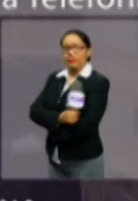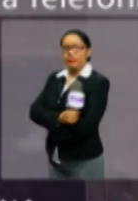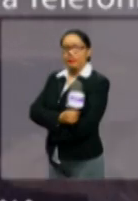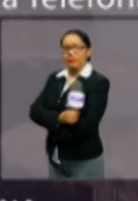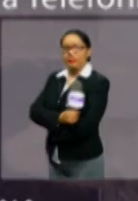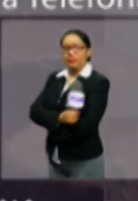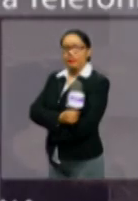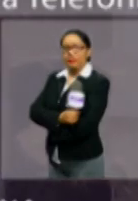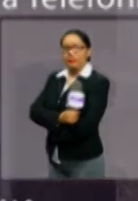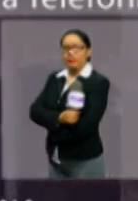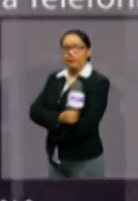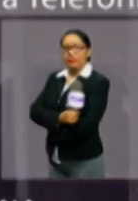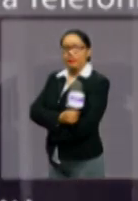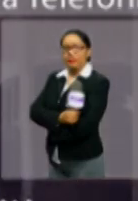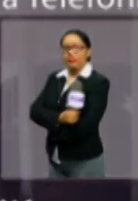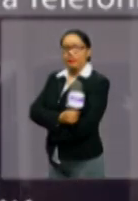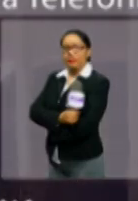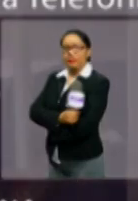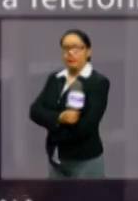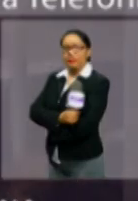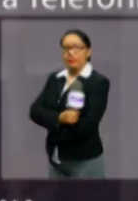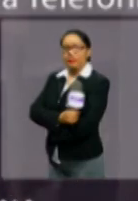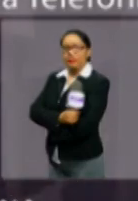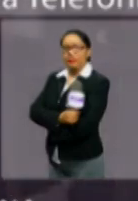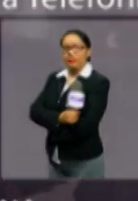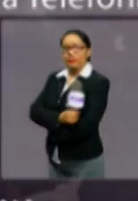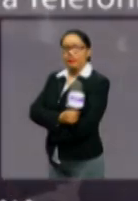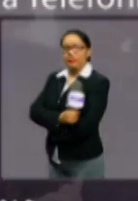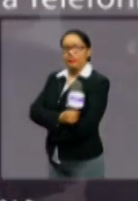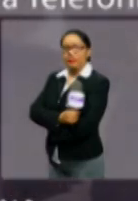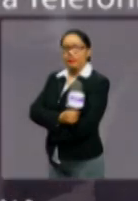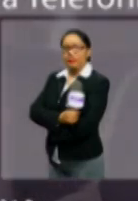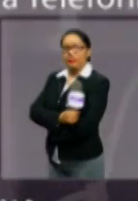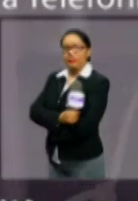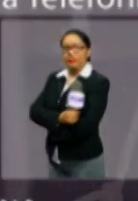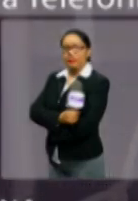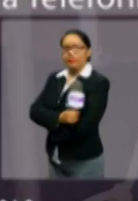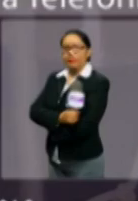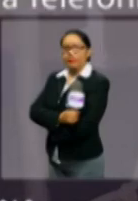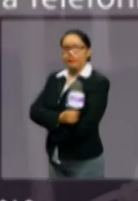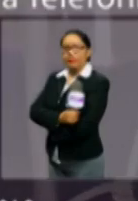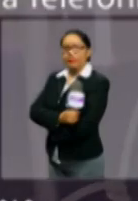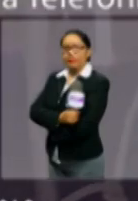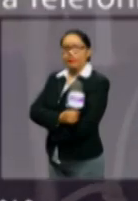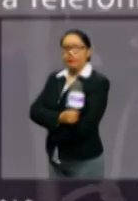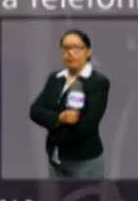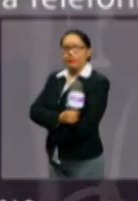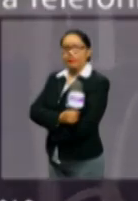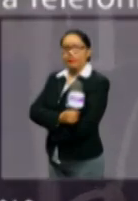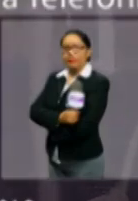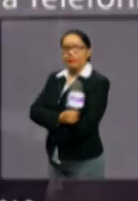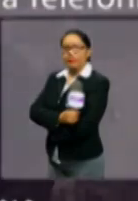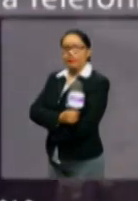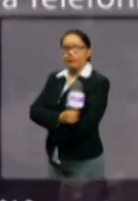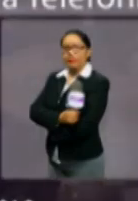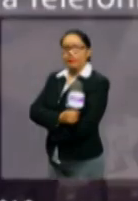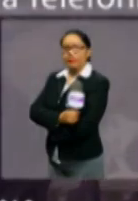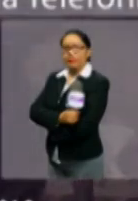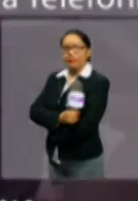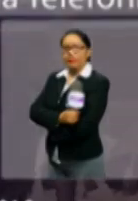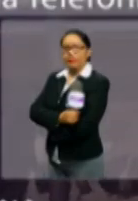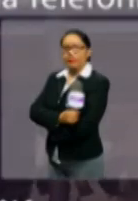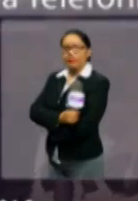En su oportunidad, el presidente honorífico del comité y secretario de Impulso Agropecuario, Rafael de la Piña Bernal, externó que se prevé una